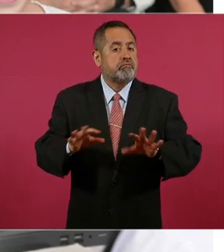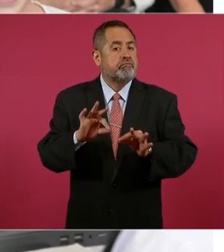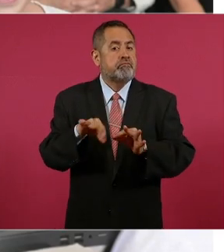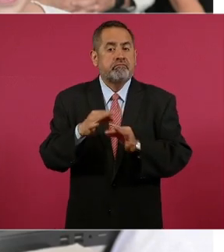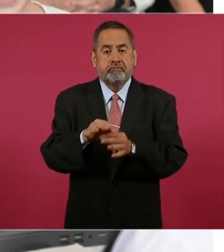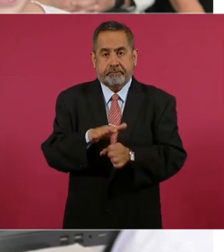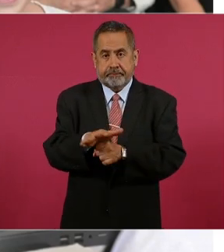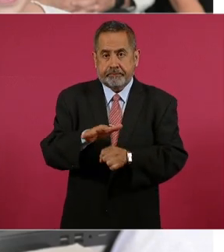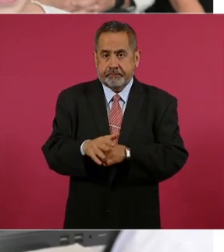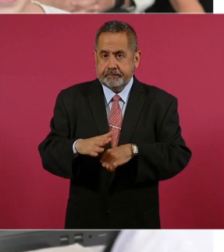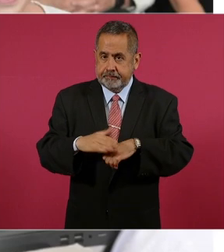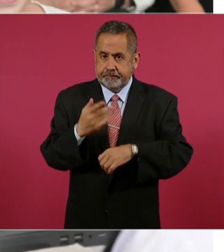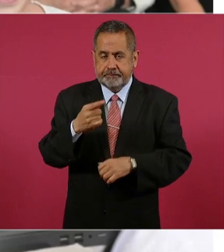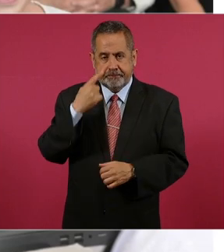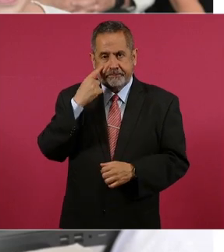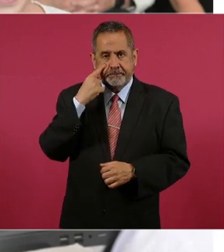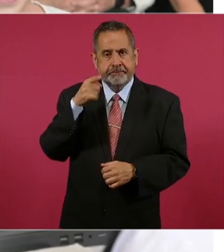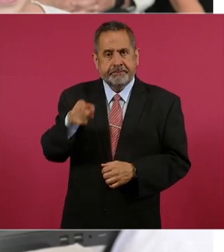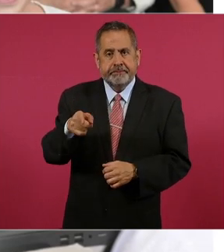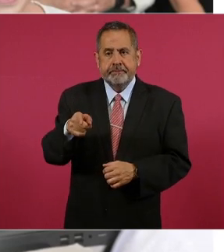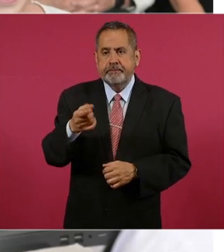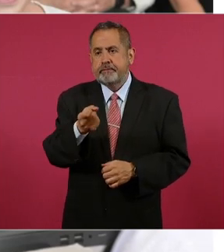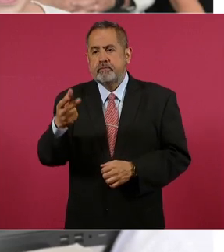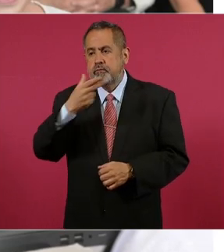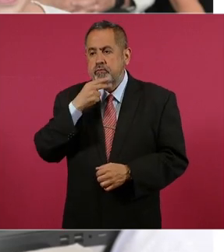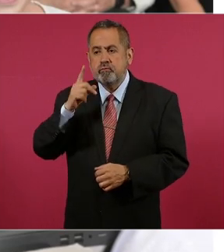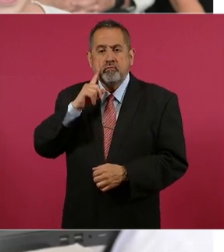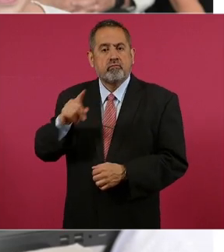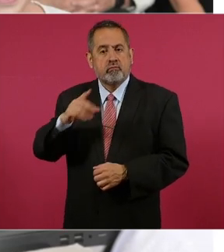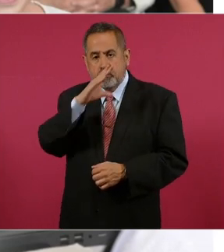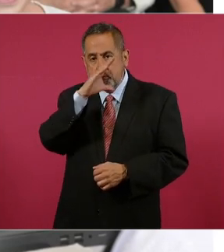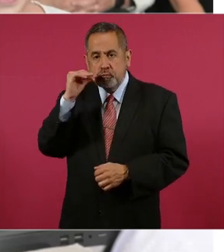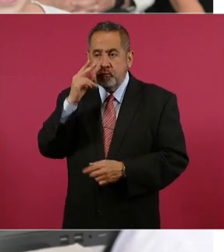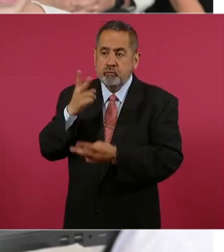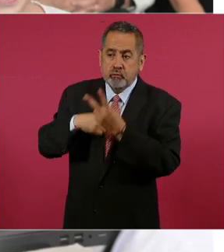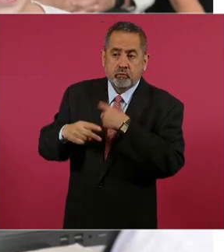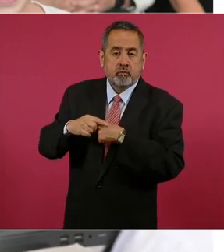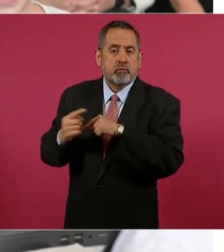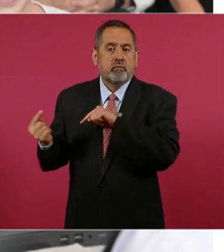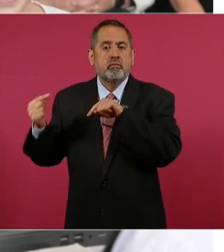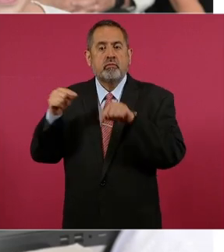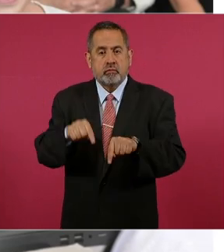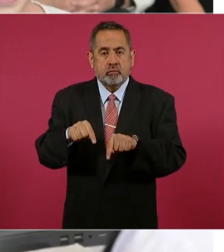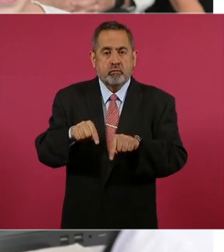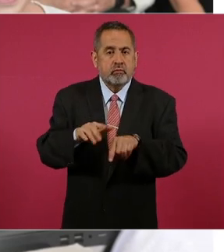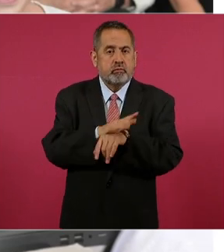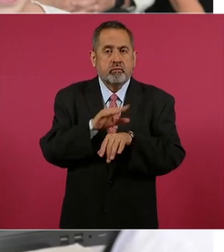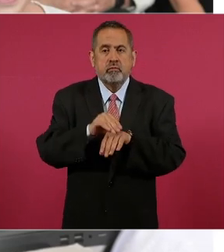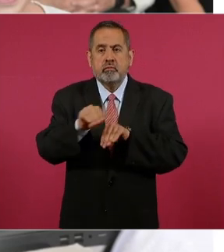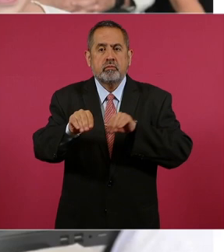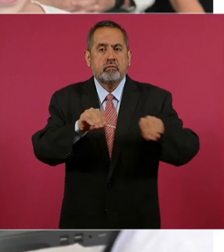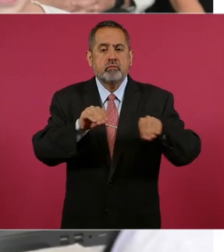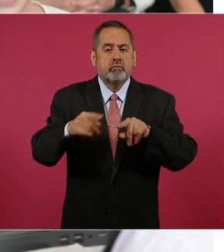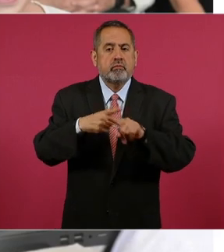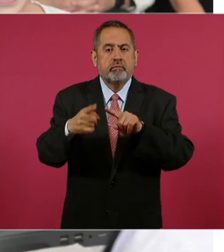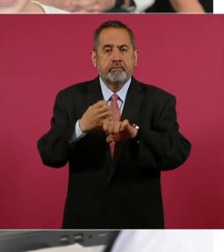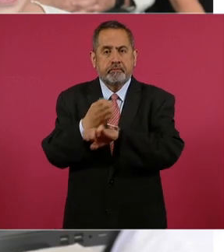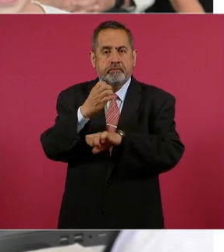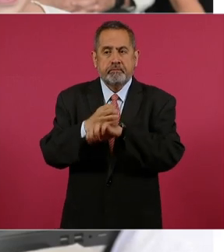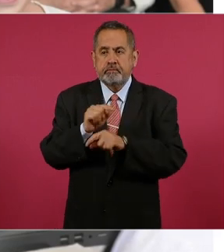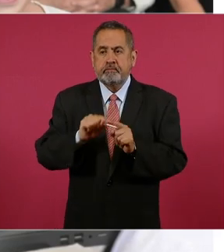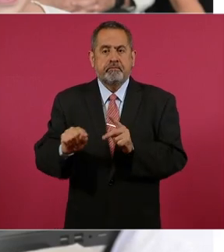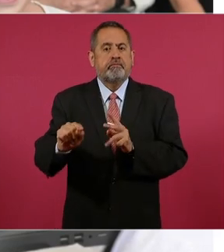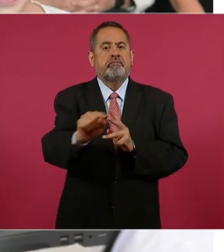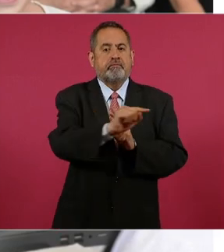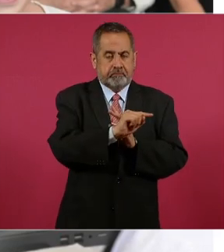que considerar que tenemos médicas y médicos cubanos que ahora se pueden redistribuir a otros estados que todavía